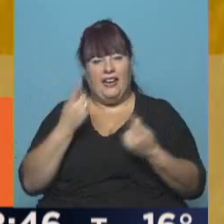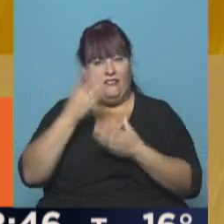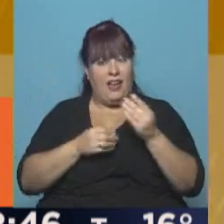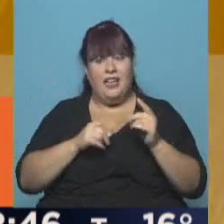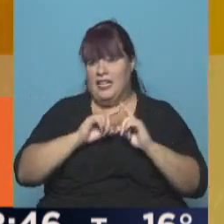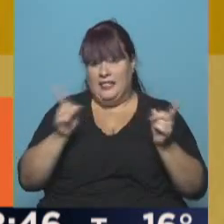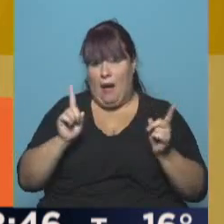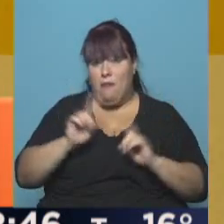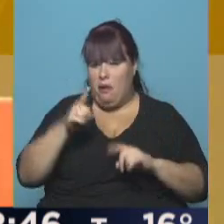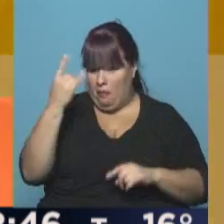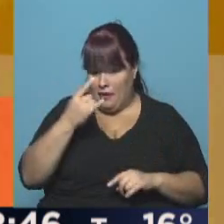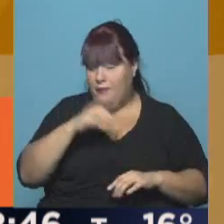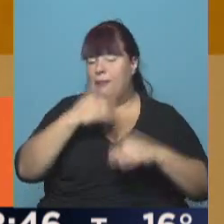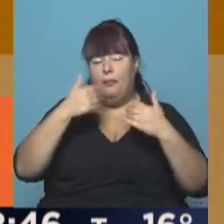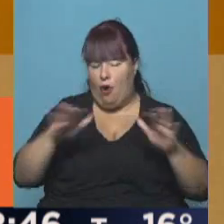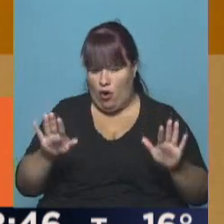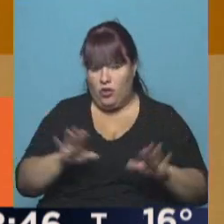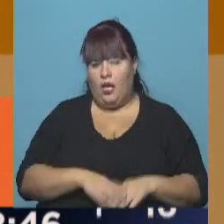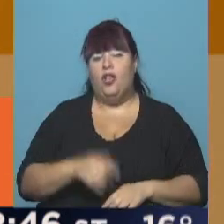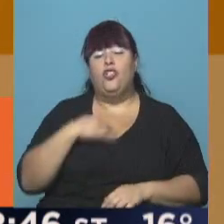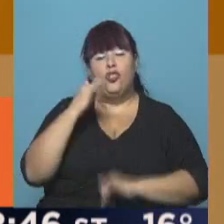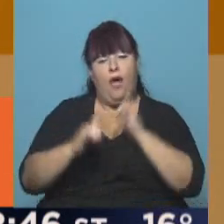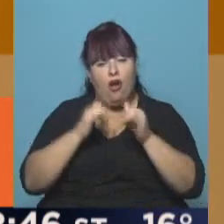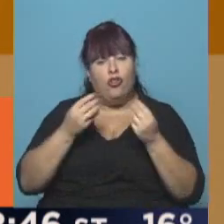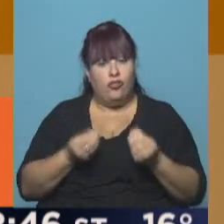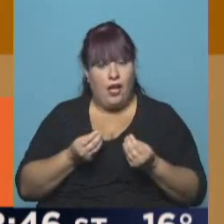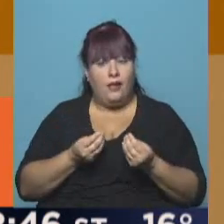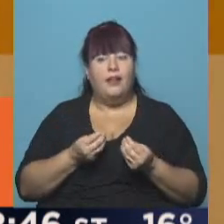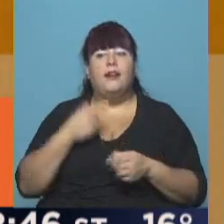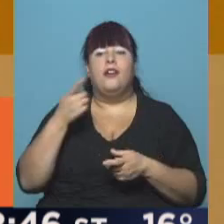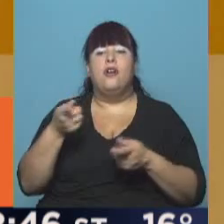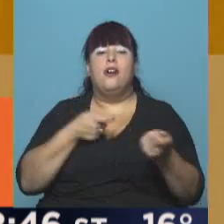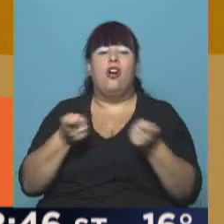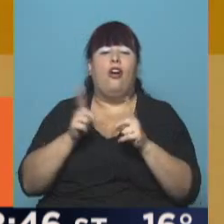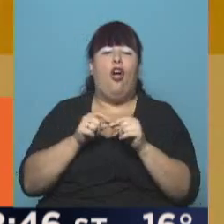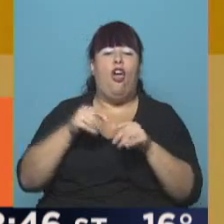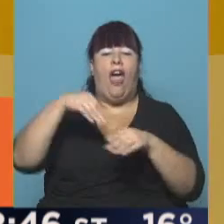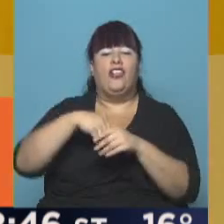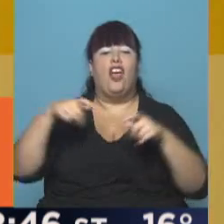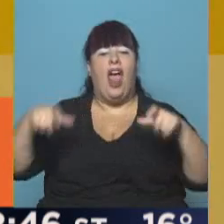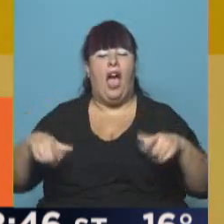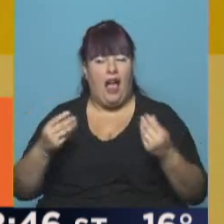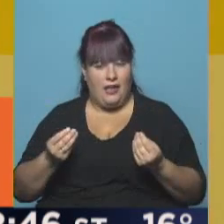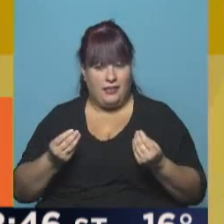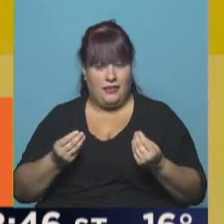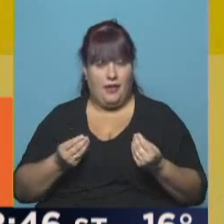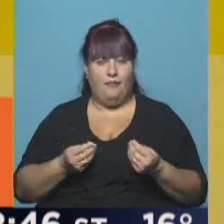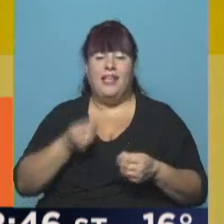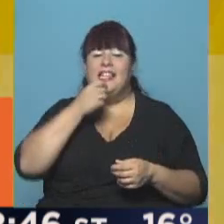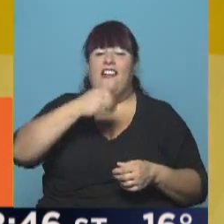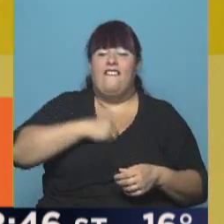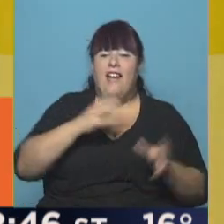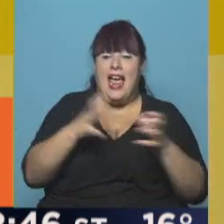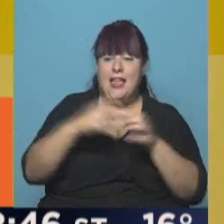cosa que además no lo era, pero no importa. Lo que yo quiero remarcar es el código que se maneja hoy en las canchas de fútbol. Ser hincha de un